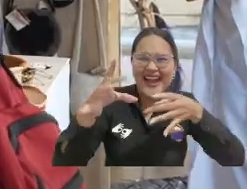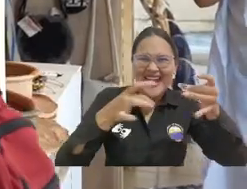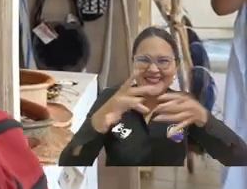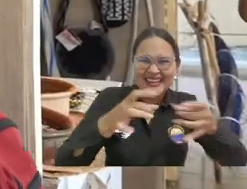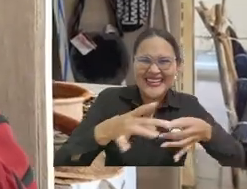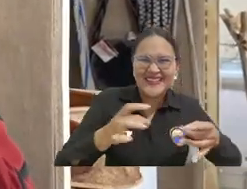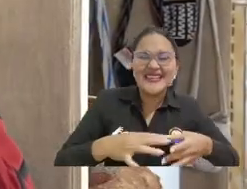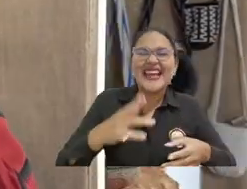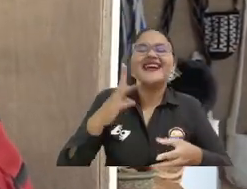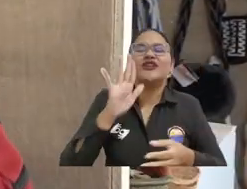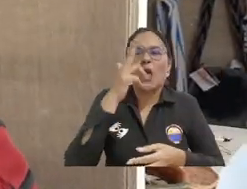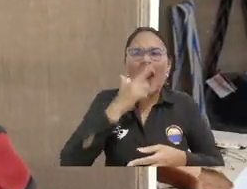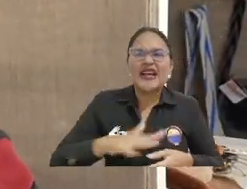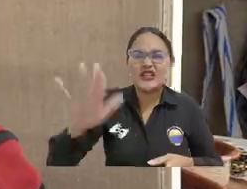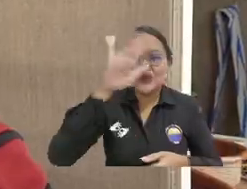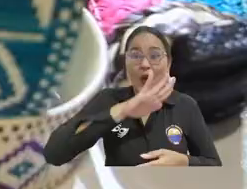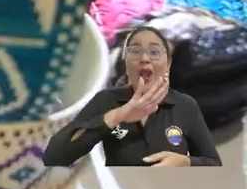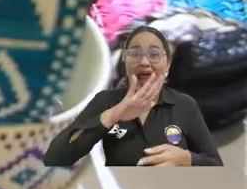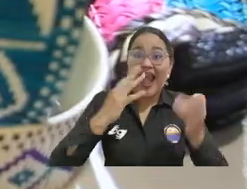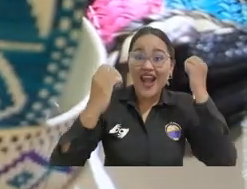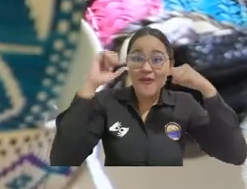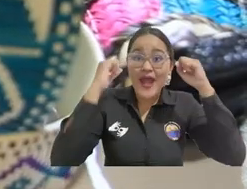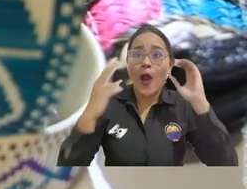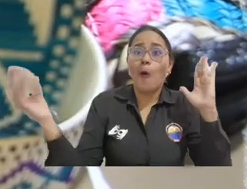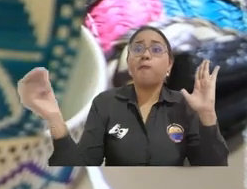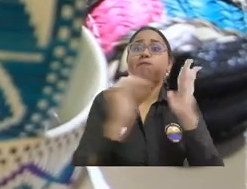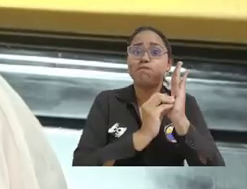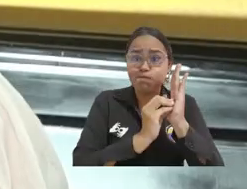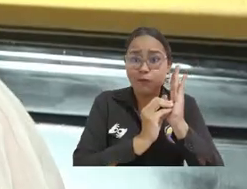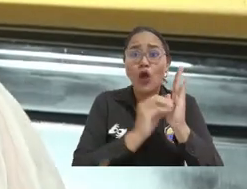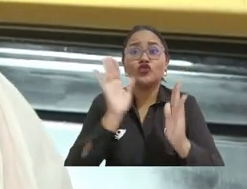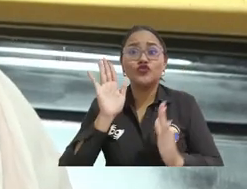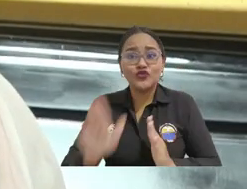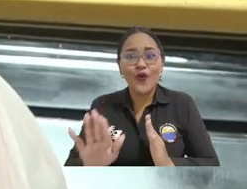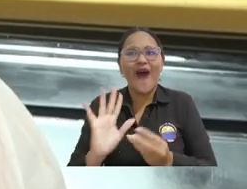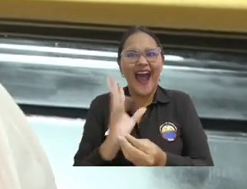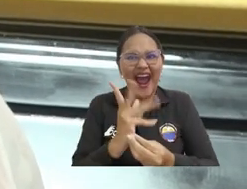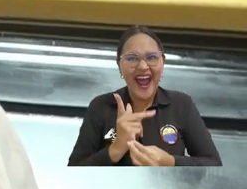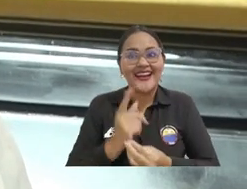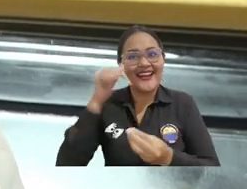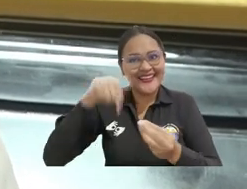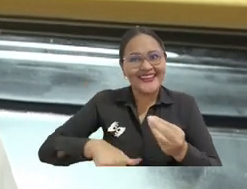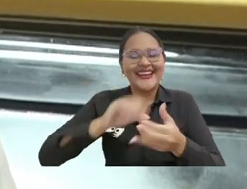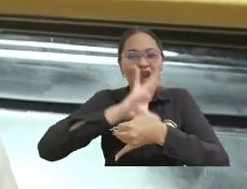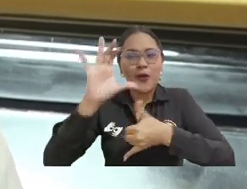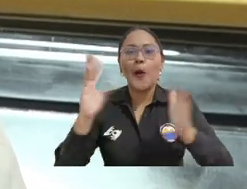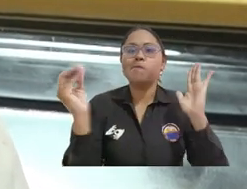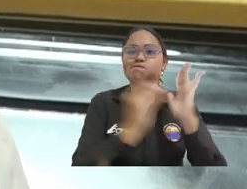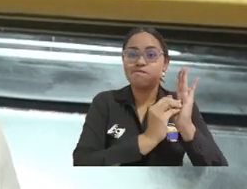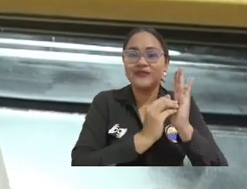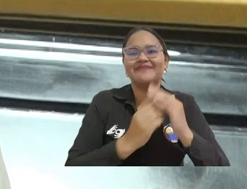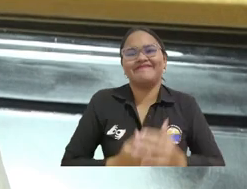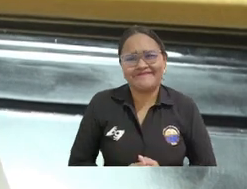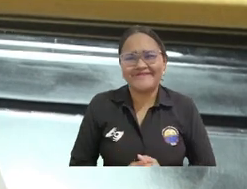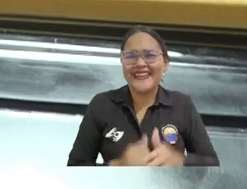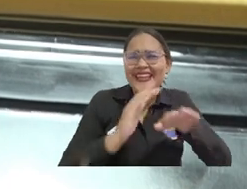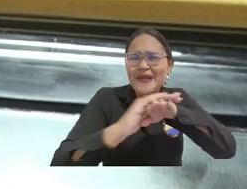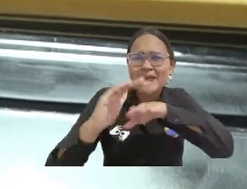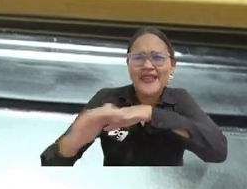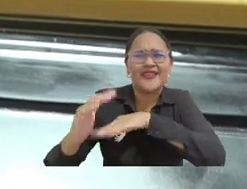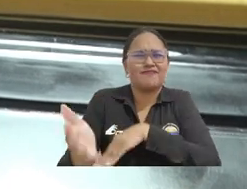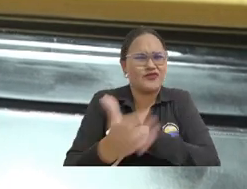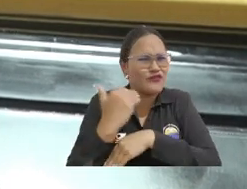en el Caribe que hace parte del calendario nacional de ferias. Invitar a todos los samarios y magdalenenses,